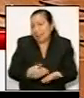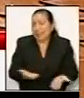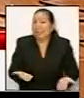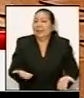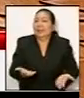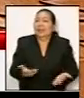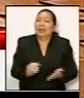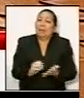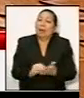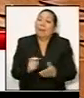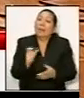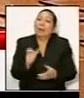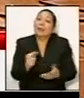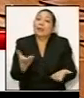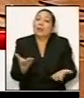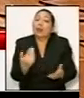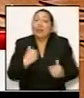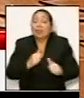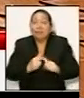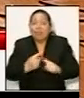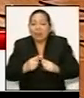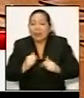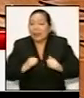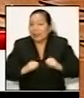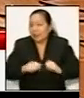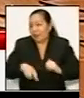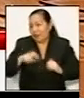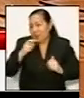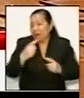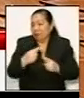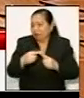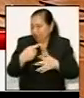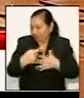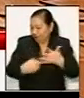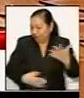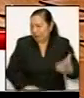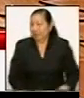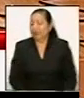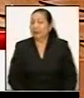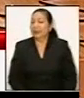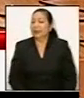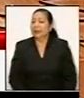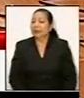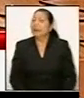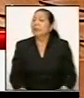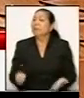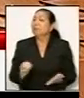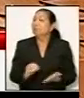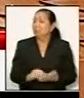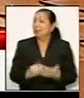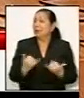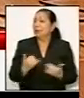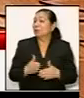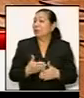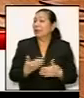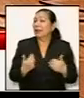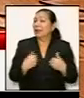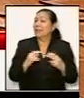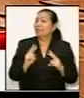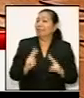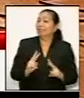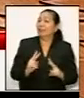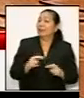de manera ciudadana digamos en las actividades el país etcétera no entonces se construye más de esa manera la participación tiene que ver